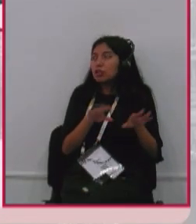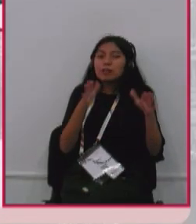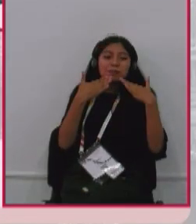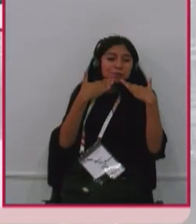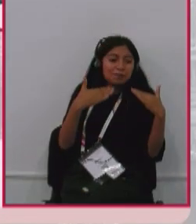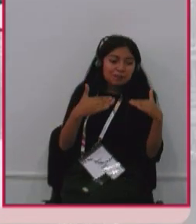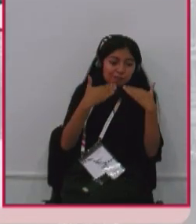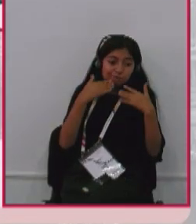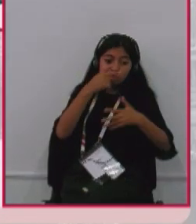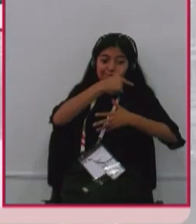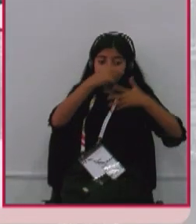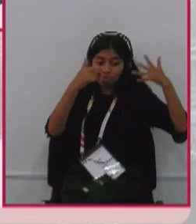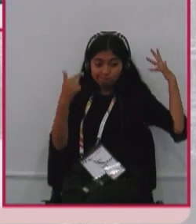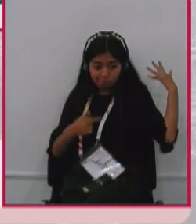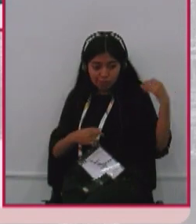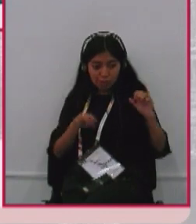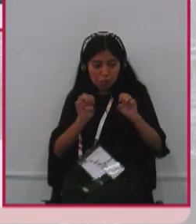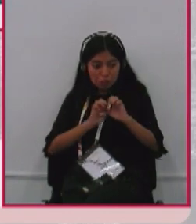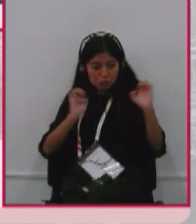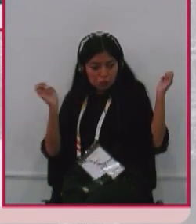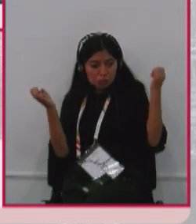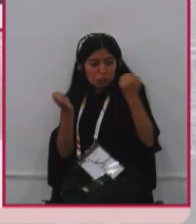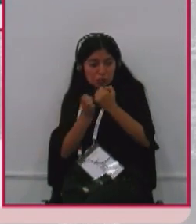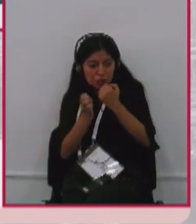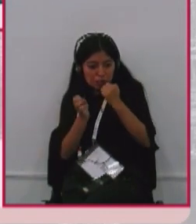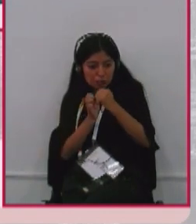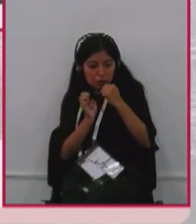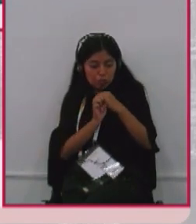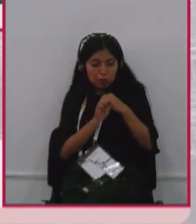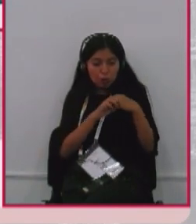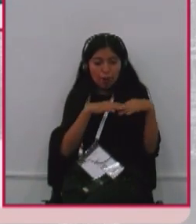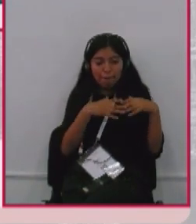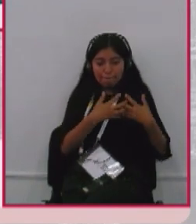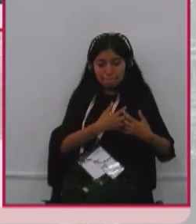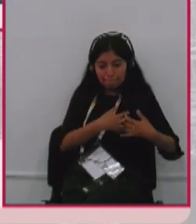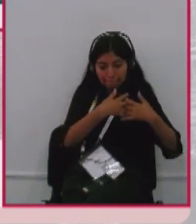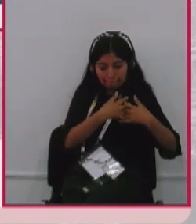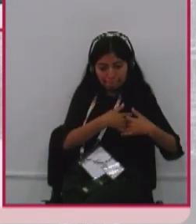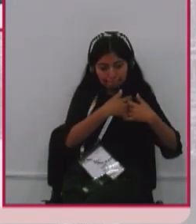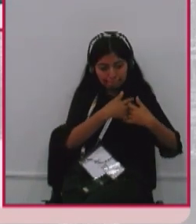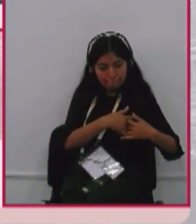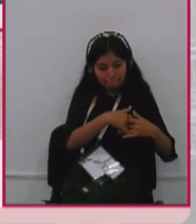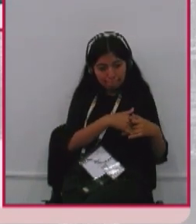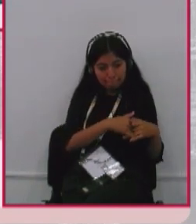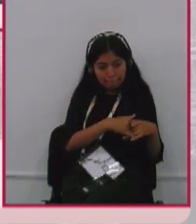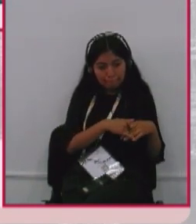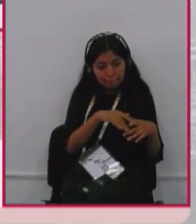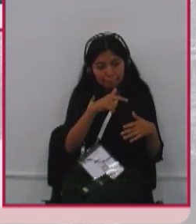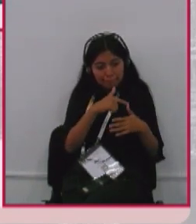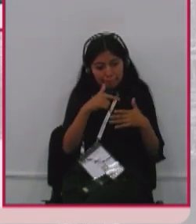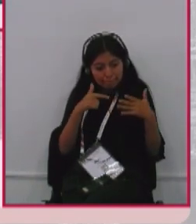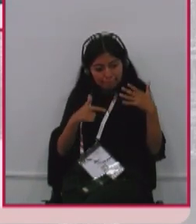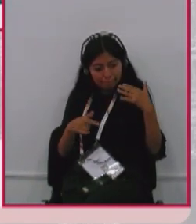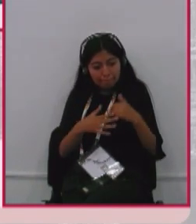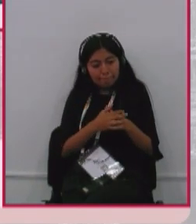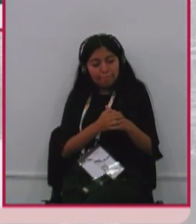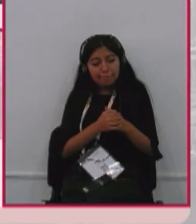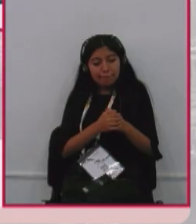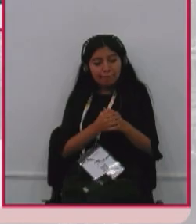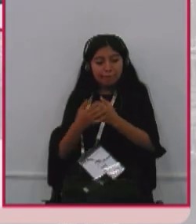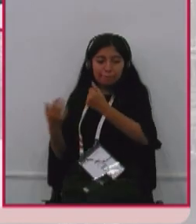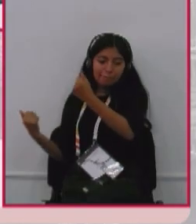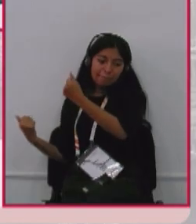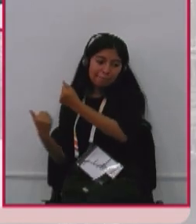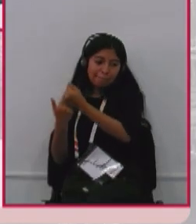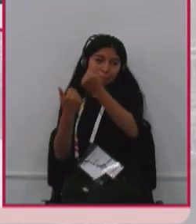Agradecer a los equipos de Fruta del Norte y Lundin Gold, y también de Pogo, que obviamente